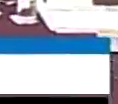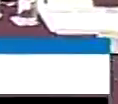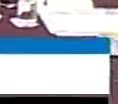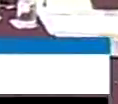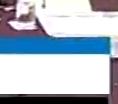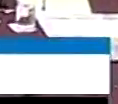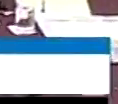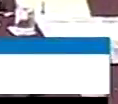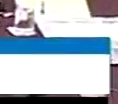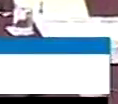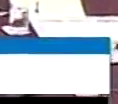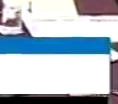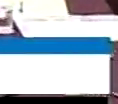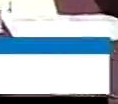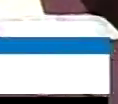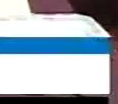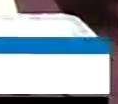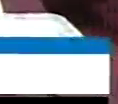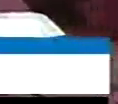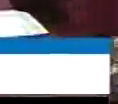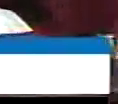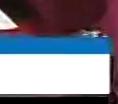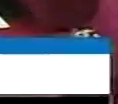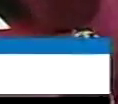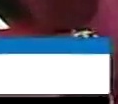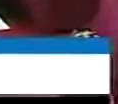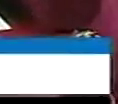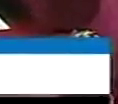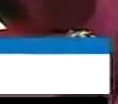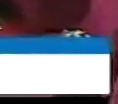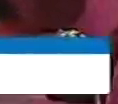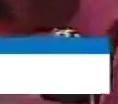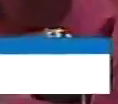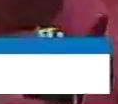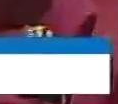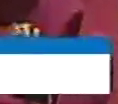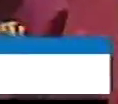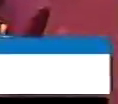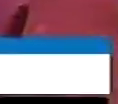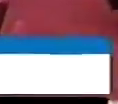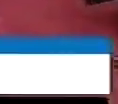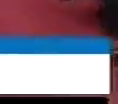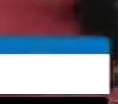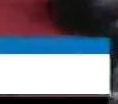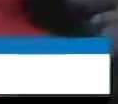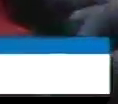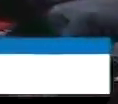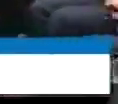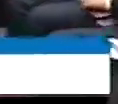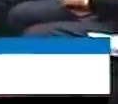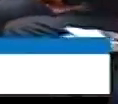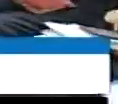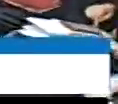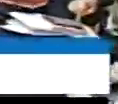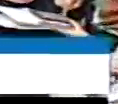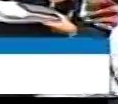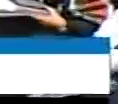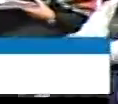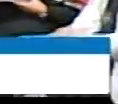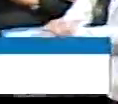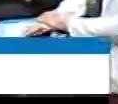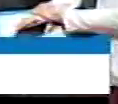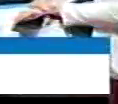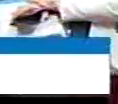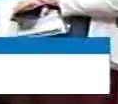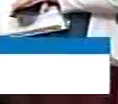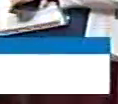¿No? La ministra del Ambiente se presentó en la Comisión de Pueblos Andinos, ¿no? La ministra Lucía Ruiz aseguró que